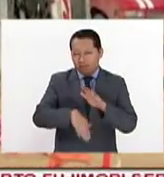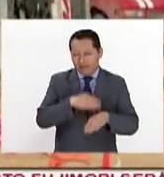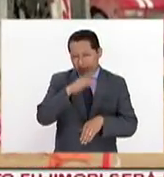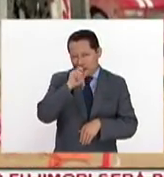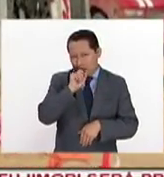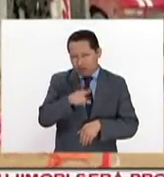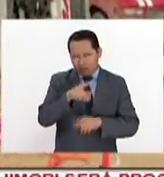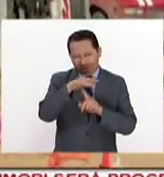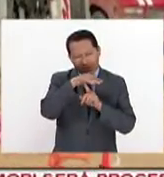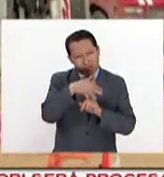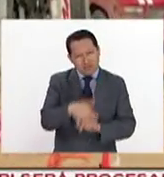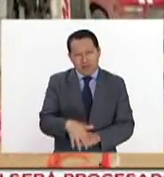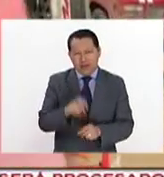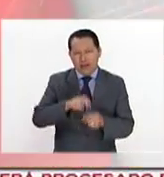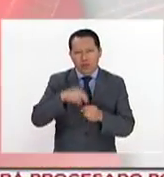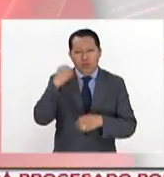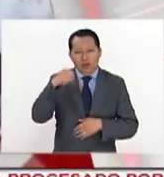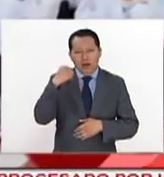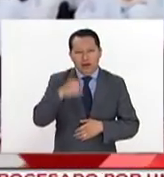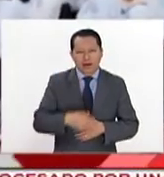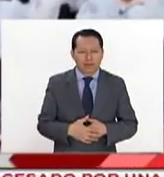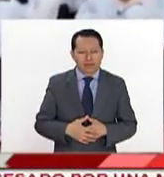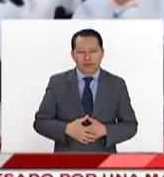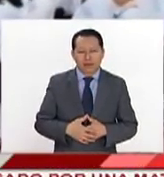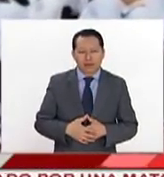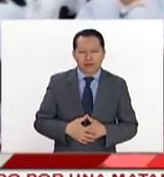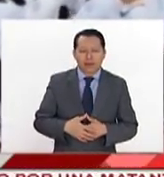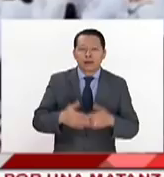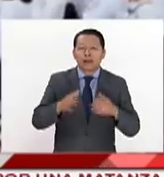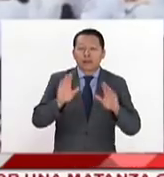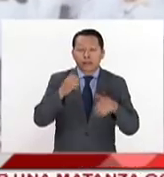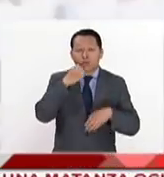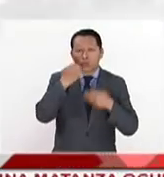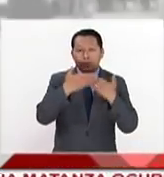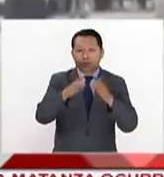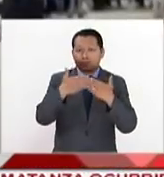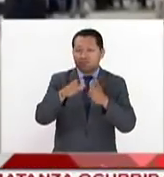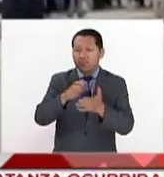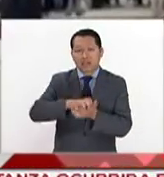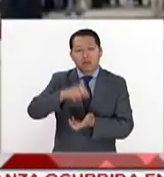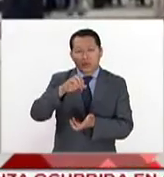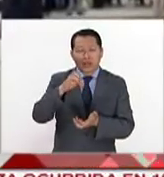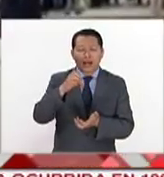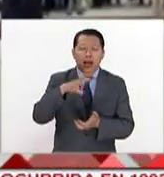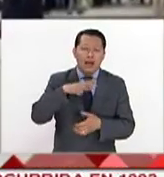accidente aéreo en Oaxaca. Se reanudan las clases en la mayoría del